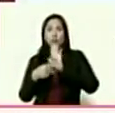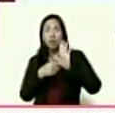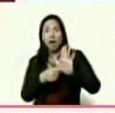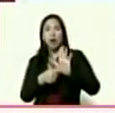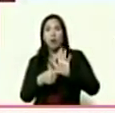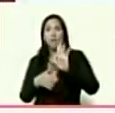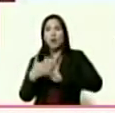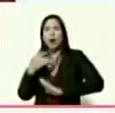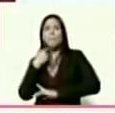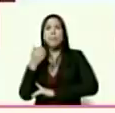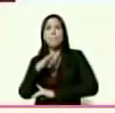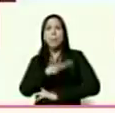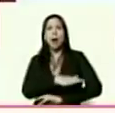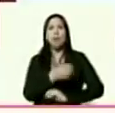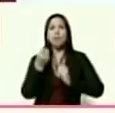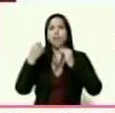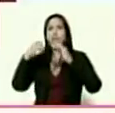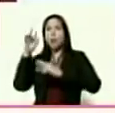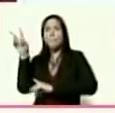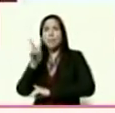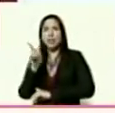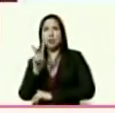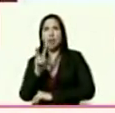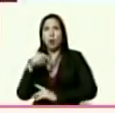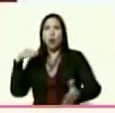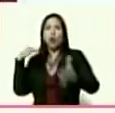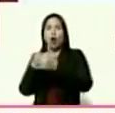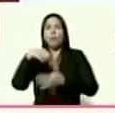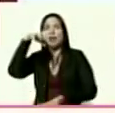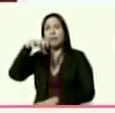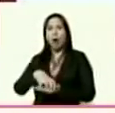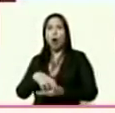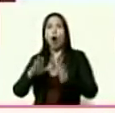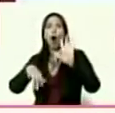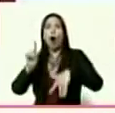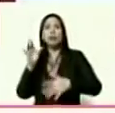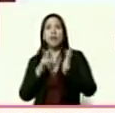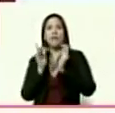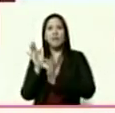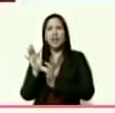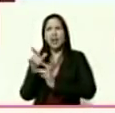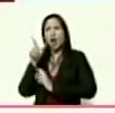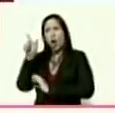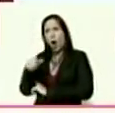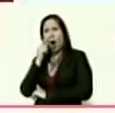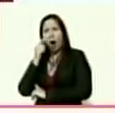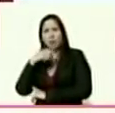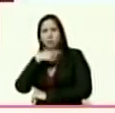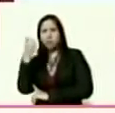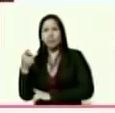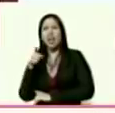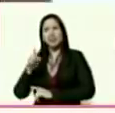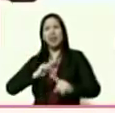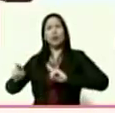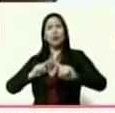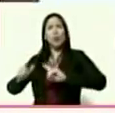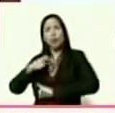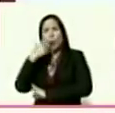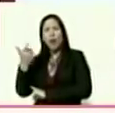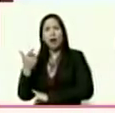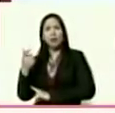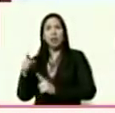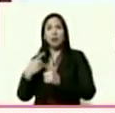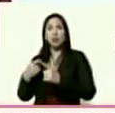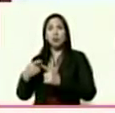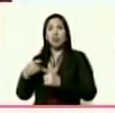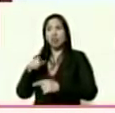los que asesinaron una cantidad de venezolanos en el golpe de Estado del 11 de abril. Es un cobarde. Así actúan los cobardes. Ahora está por allá, por